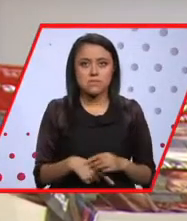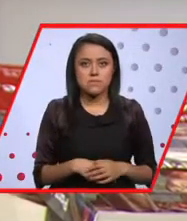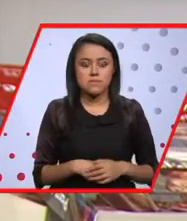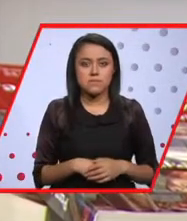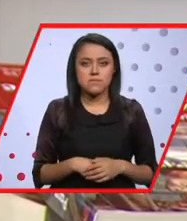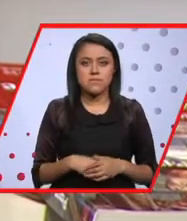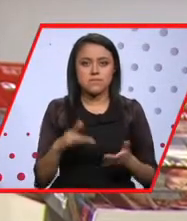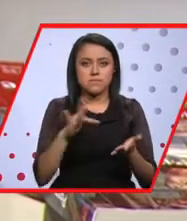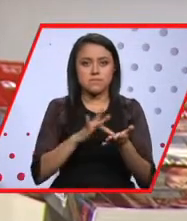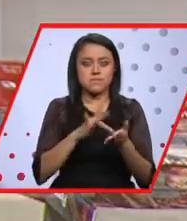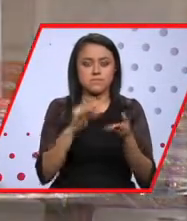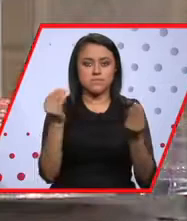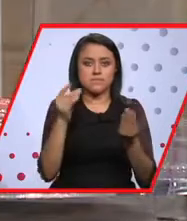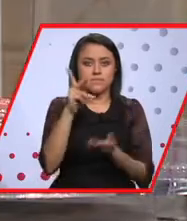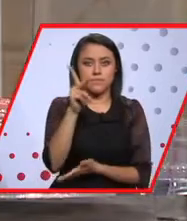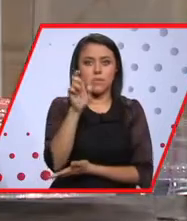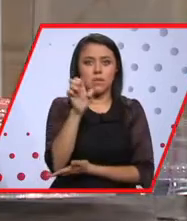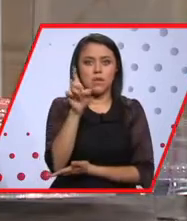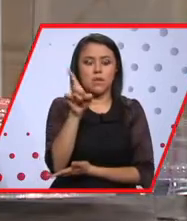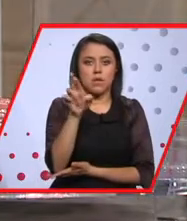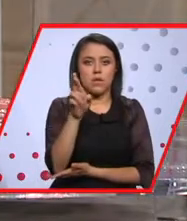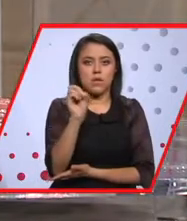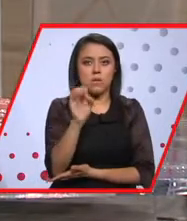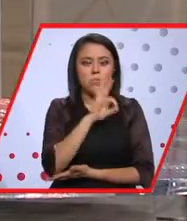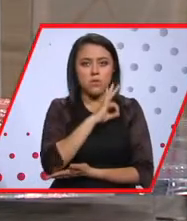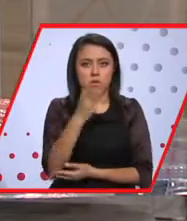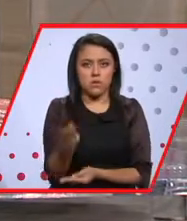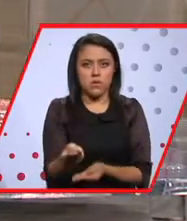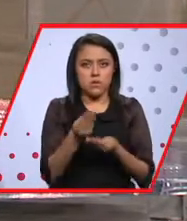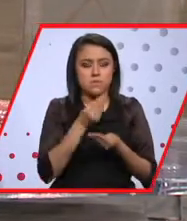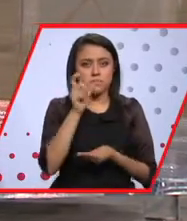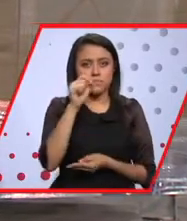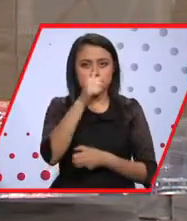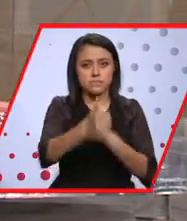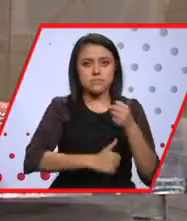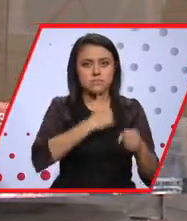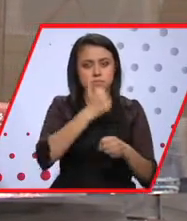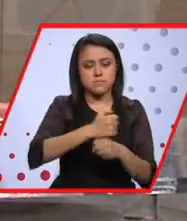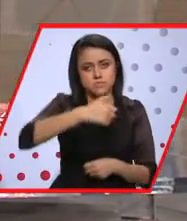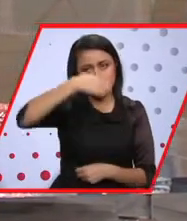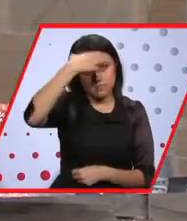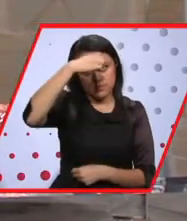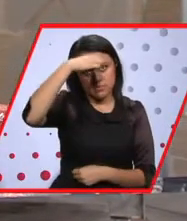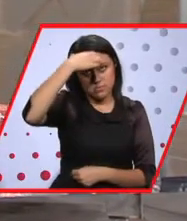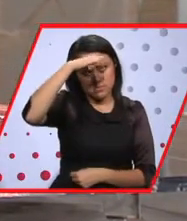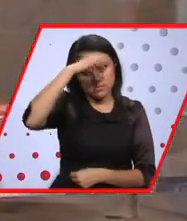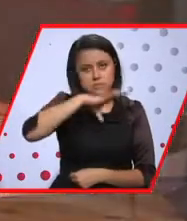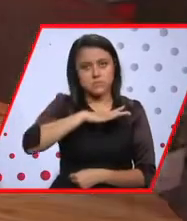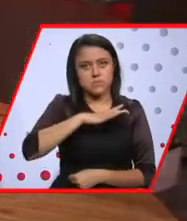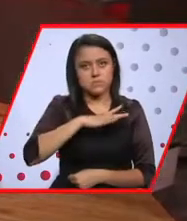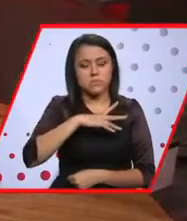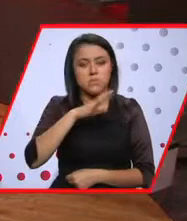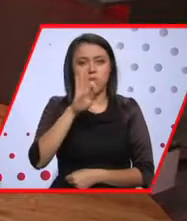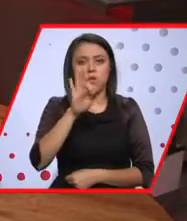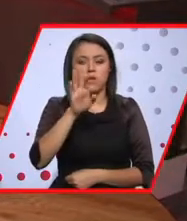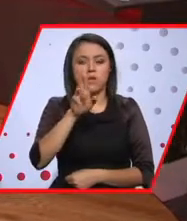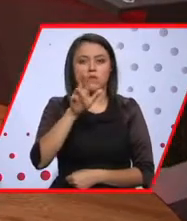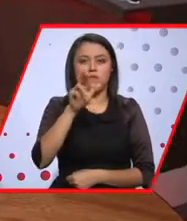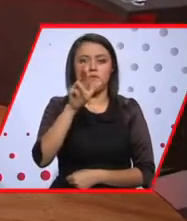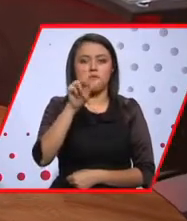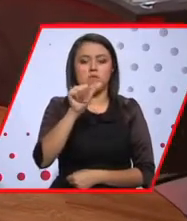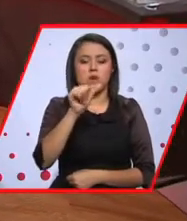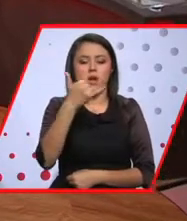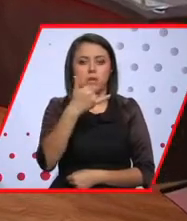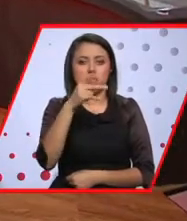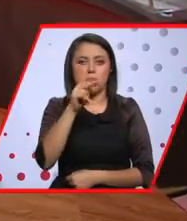Mil gracias al padre Pedro que tan amablemente nos hizo 20 años de experiencia. Fray Pedro Sánchez Acosta,